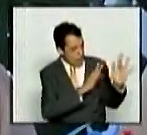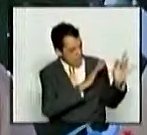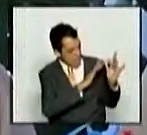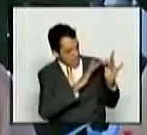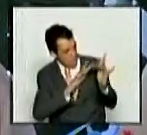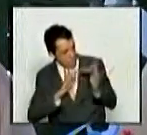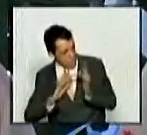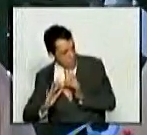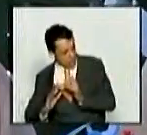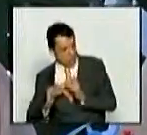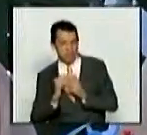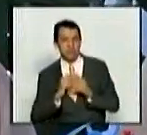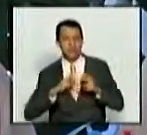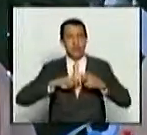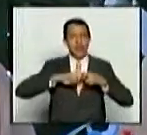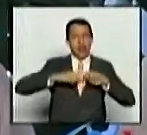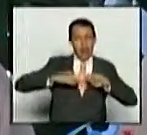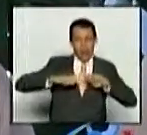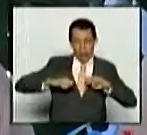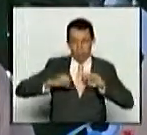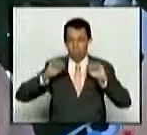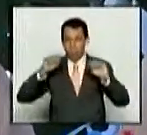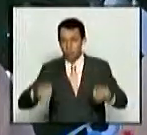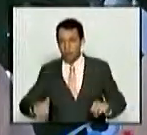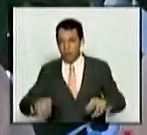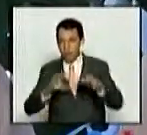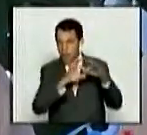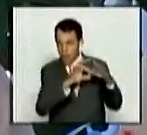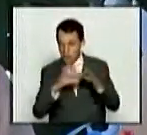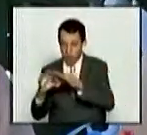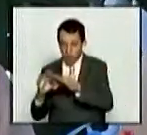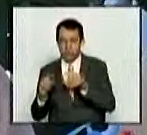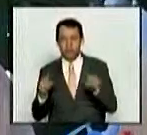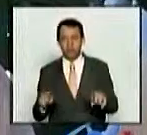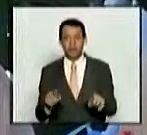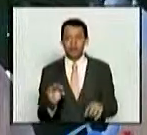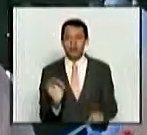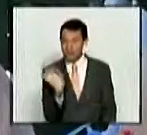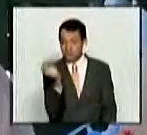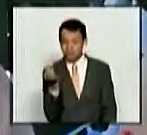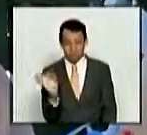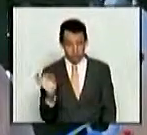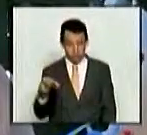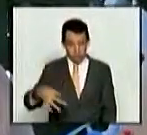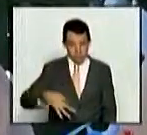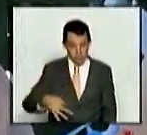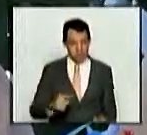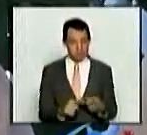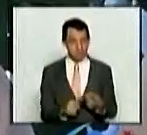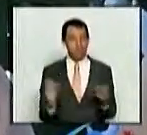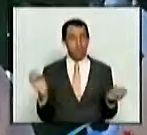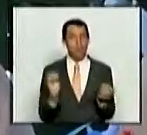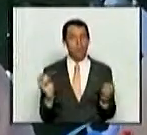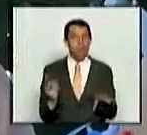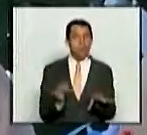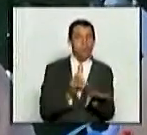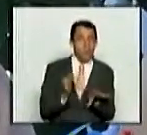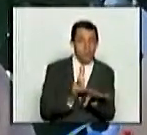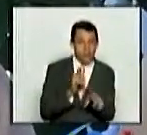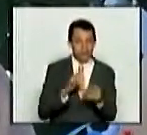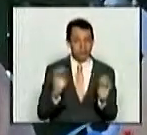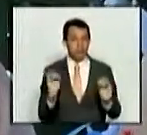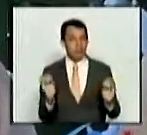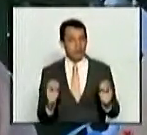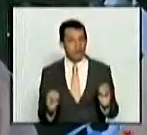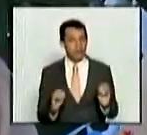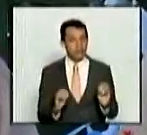la elasticidad lumbodorsal. Y con acupuntura, con terapia de electroestimulación, con masaje como el twin,